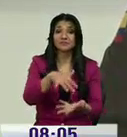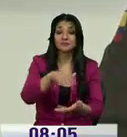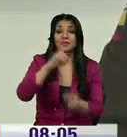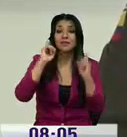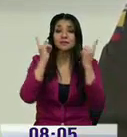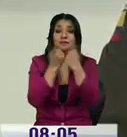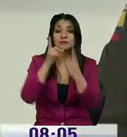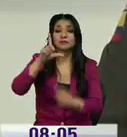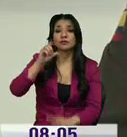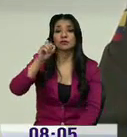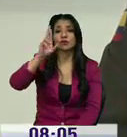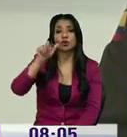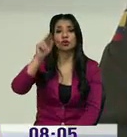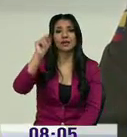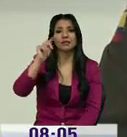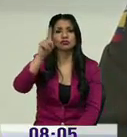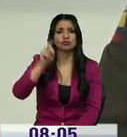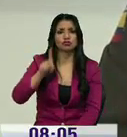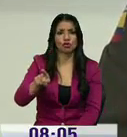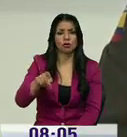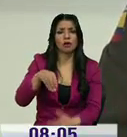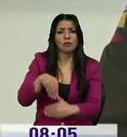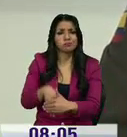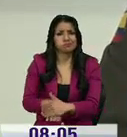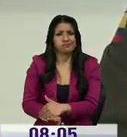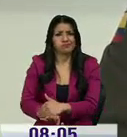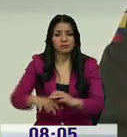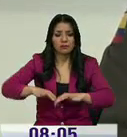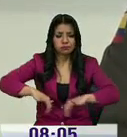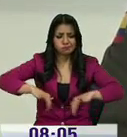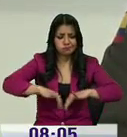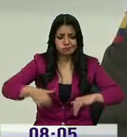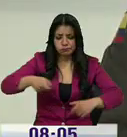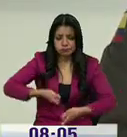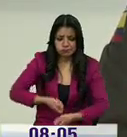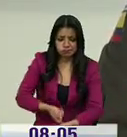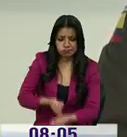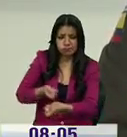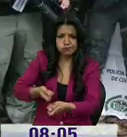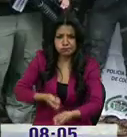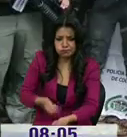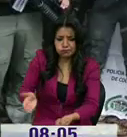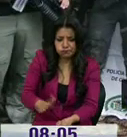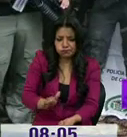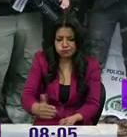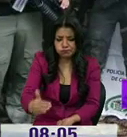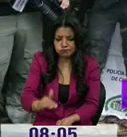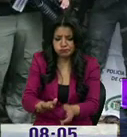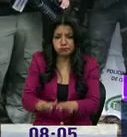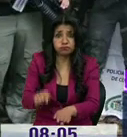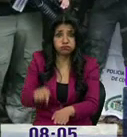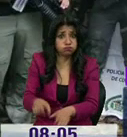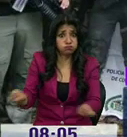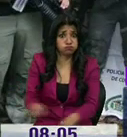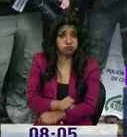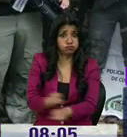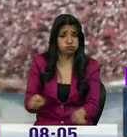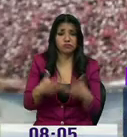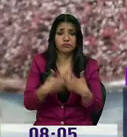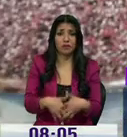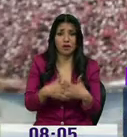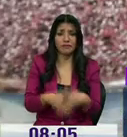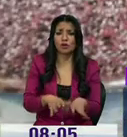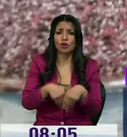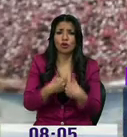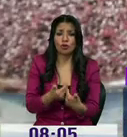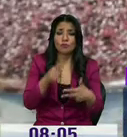miembros que tenían guardado, enterrado, camuflado estos explosivos. El material explosivo estaba fabricado con